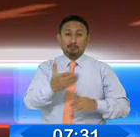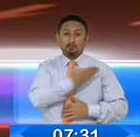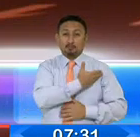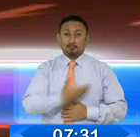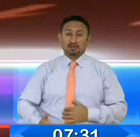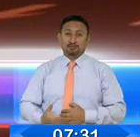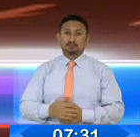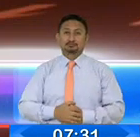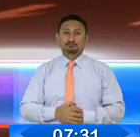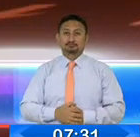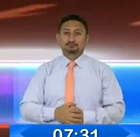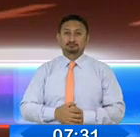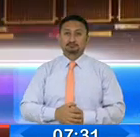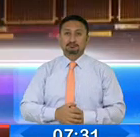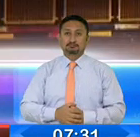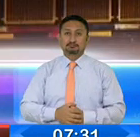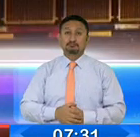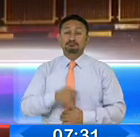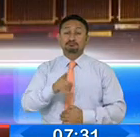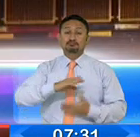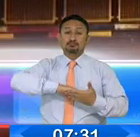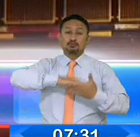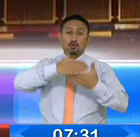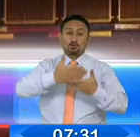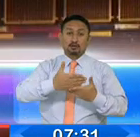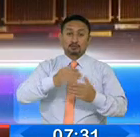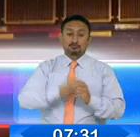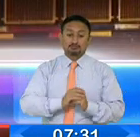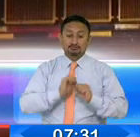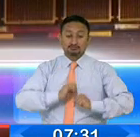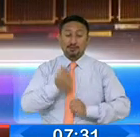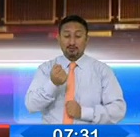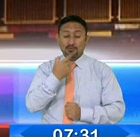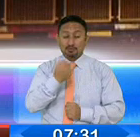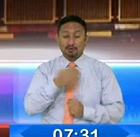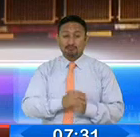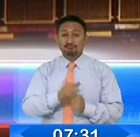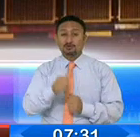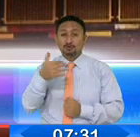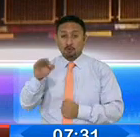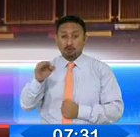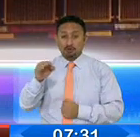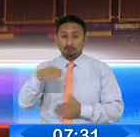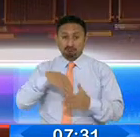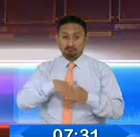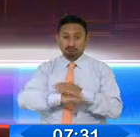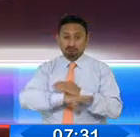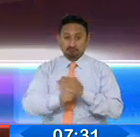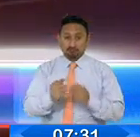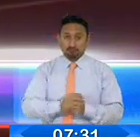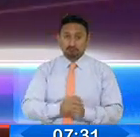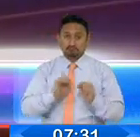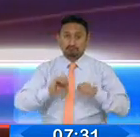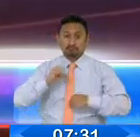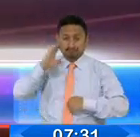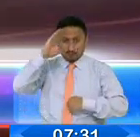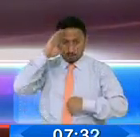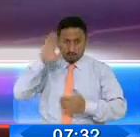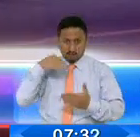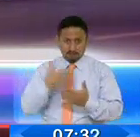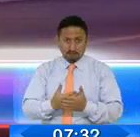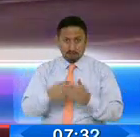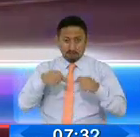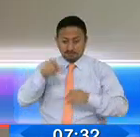Presidencia, sustrayéndose una laptop, insumos médicos y otros documentos. Tras un operativo, la policía logró